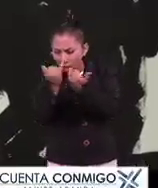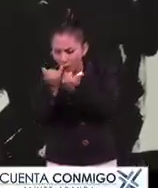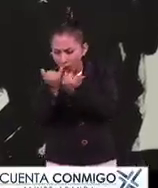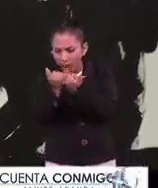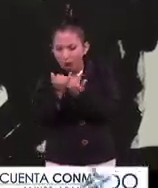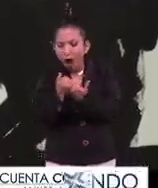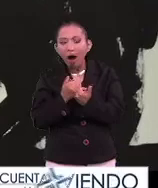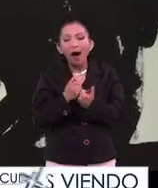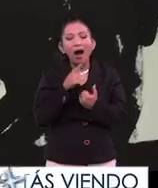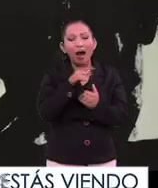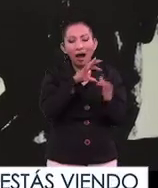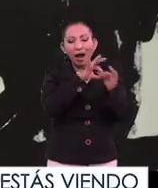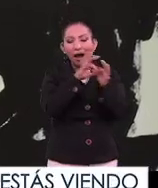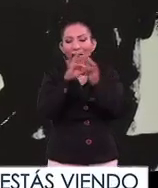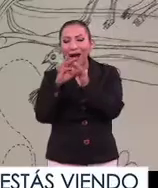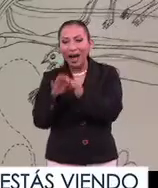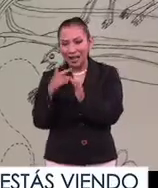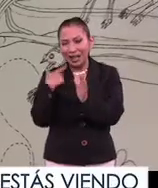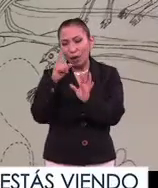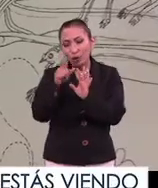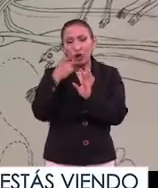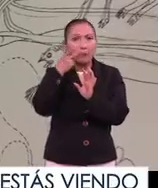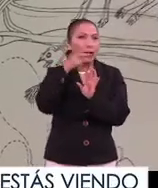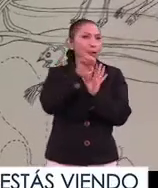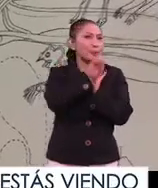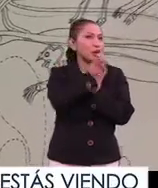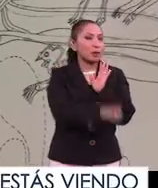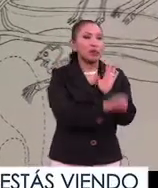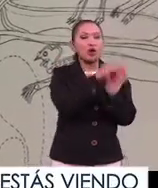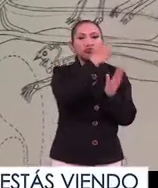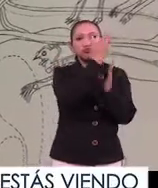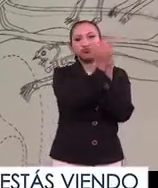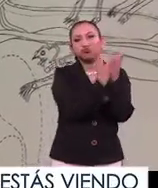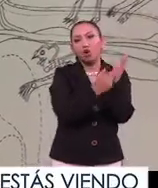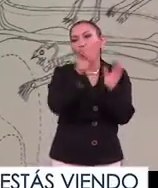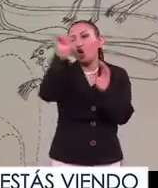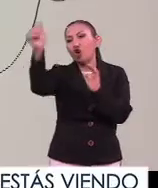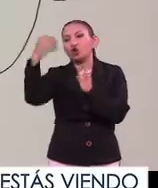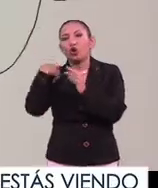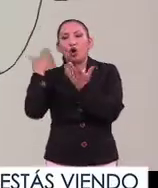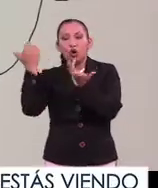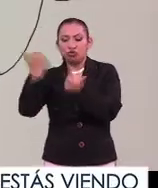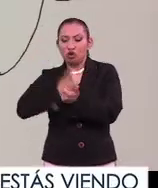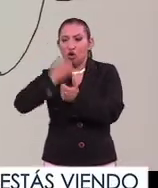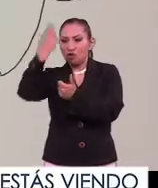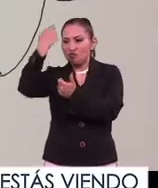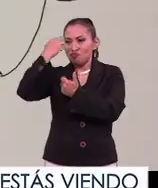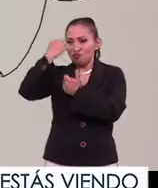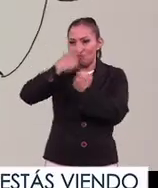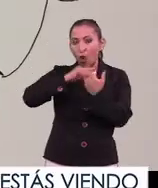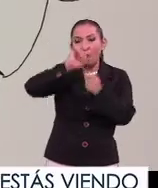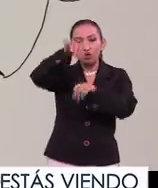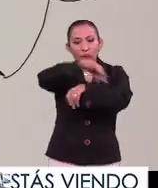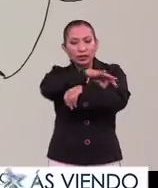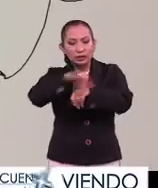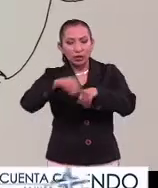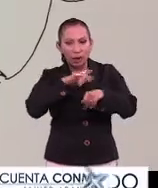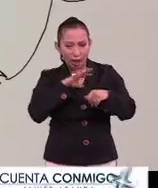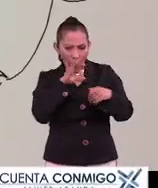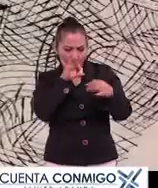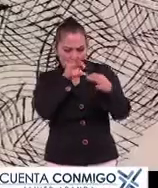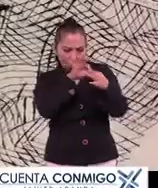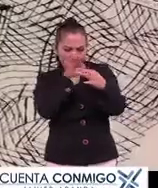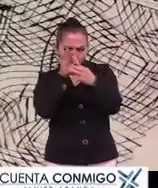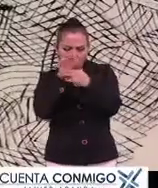que por fuerza hay, a pesar de que uno esté hablando de la ilustración, otro de los autorretratos, otro del diseño, hay como